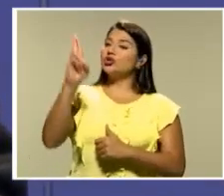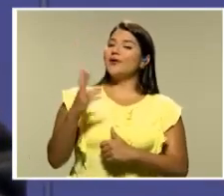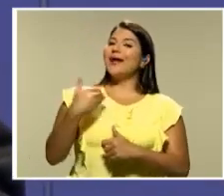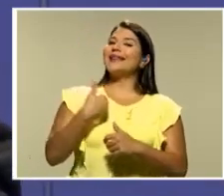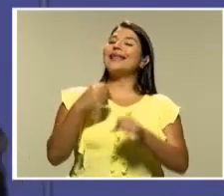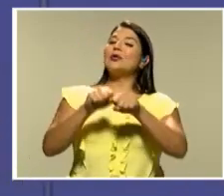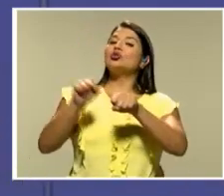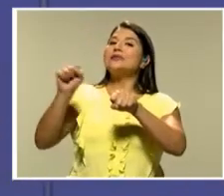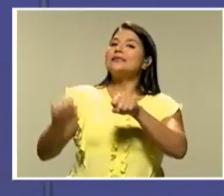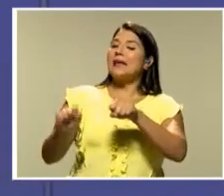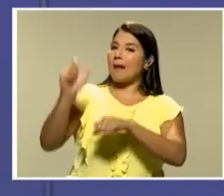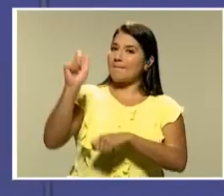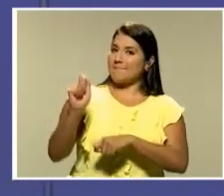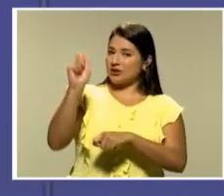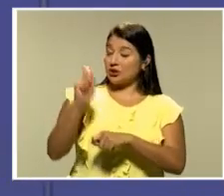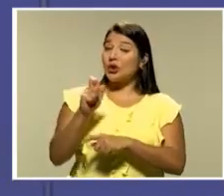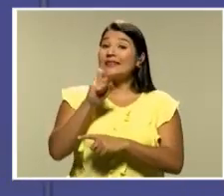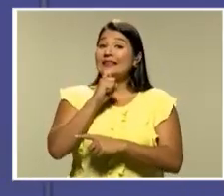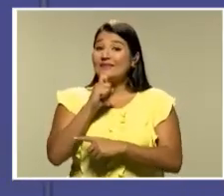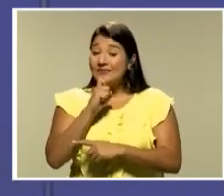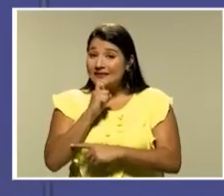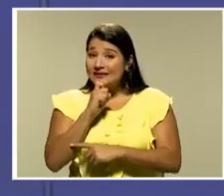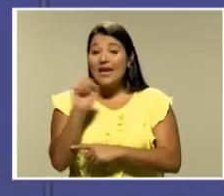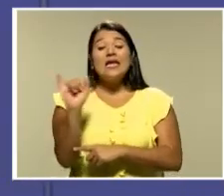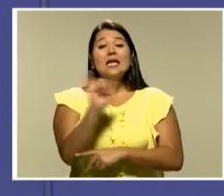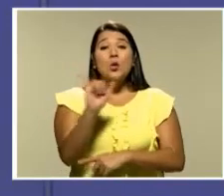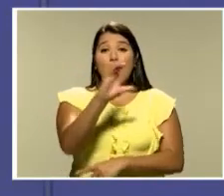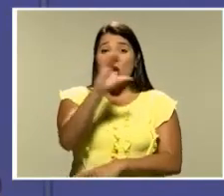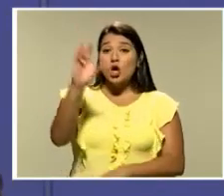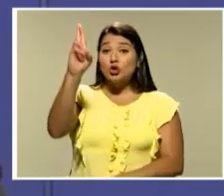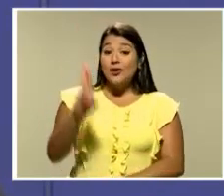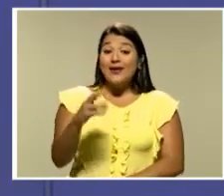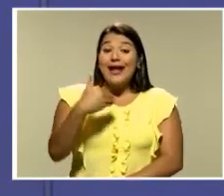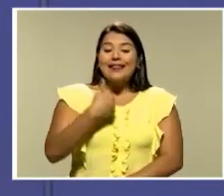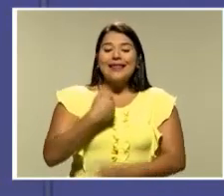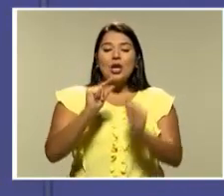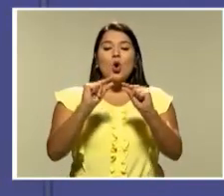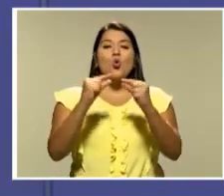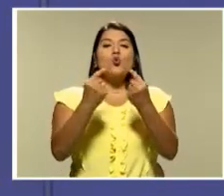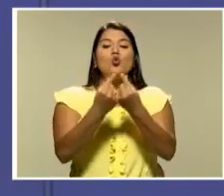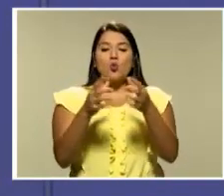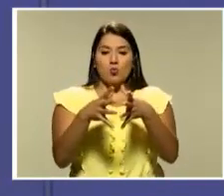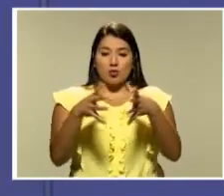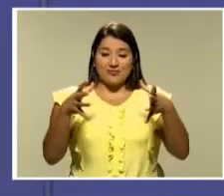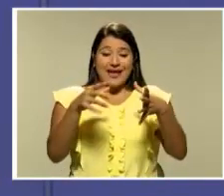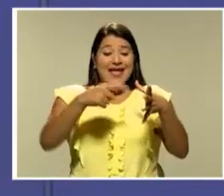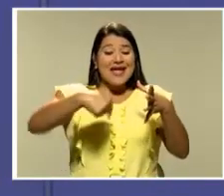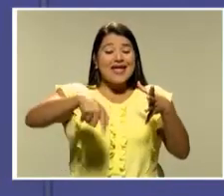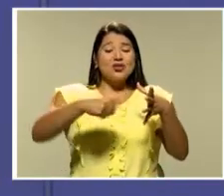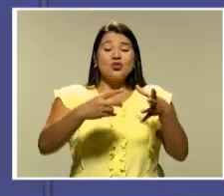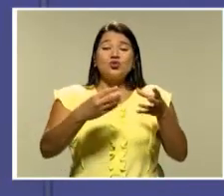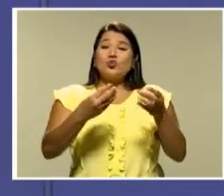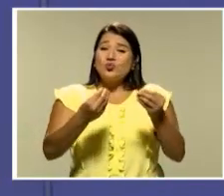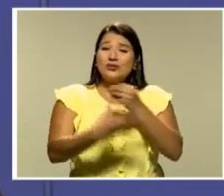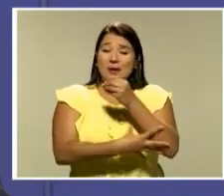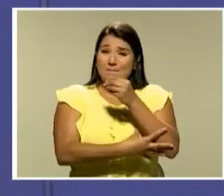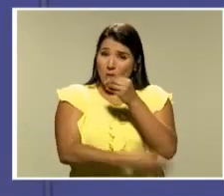pensiones complejo, tiene un grupo grande de gente que, si no está en pobreza extrema en la